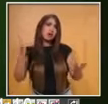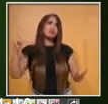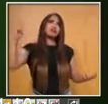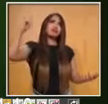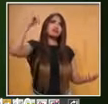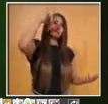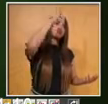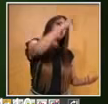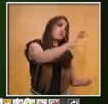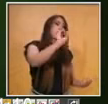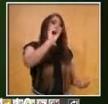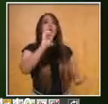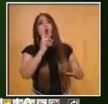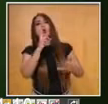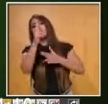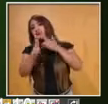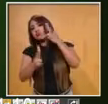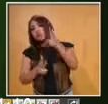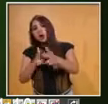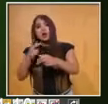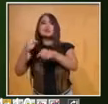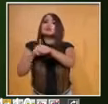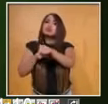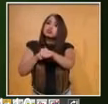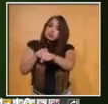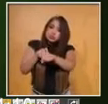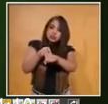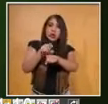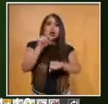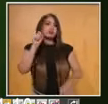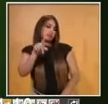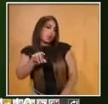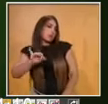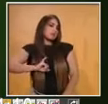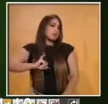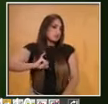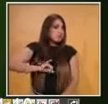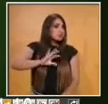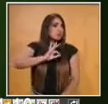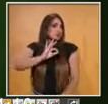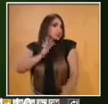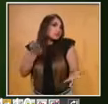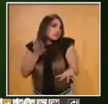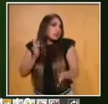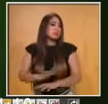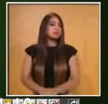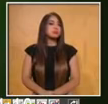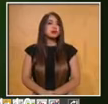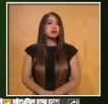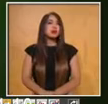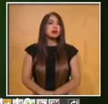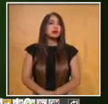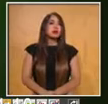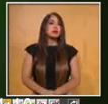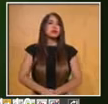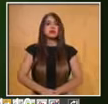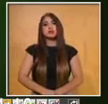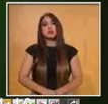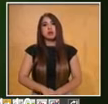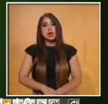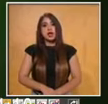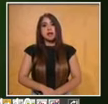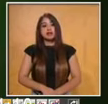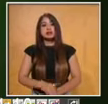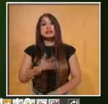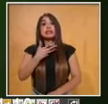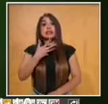trenecito, algún gusanito. También está interesante hacerlo en esa forma. En pantalla, para nuestros amiguitos que están viendo, aparece